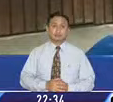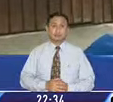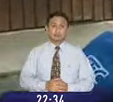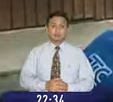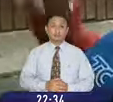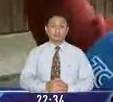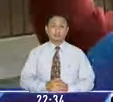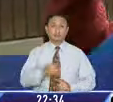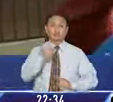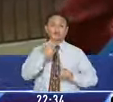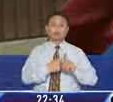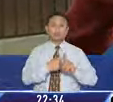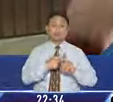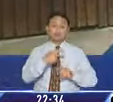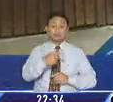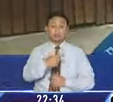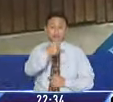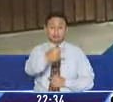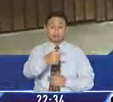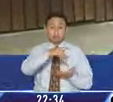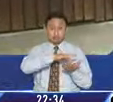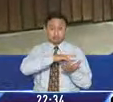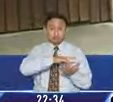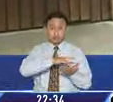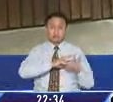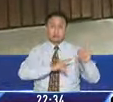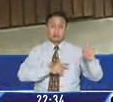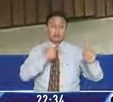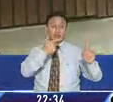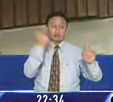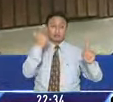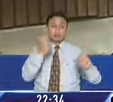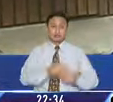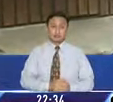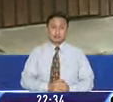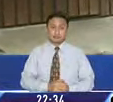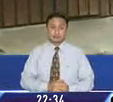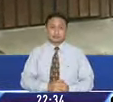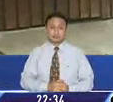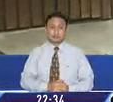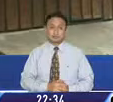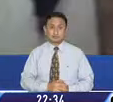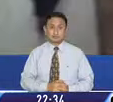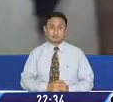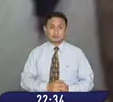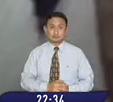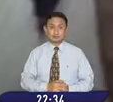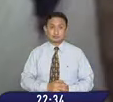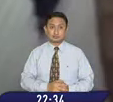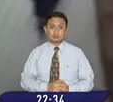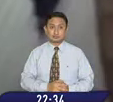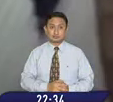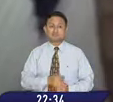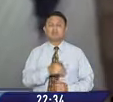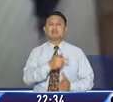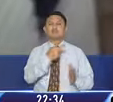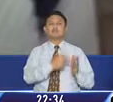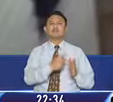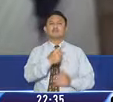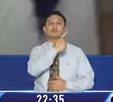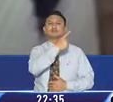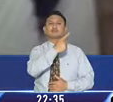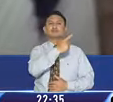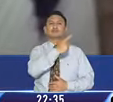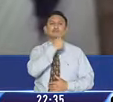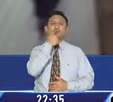Hace un mes le dispararon aquí en la esquina de la farmacia a un señor en el brazo por robarle un dinero que traía del banco. ¿Y qué pasó con el protagonista de estos